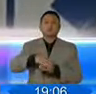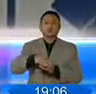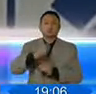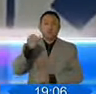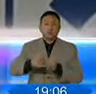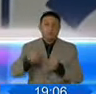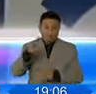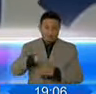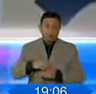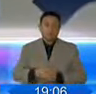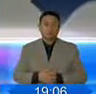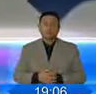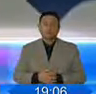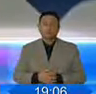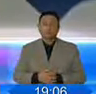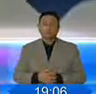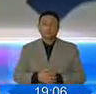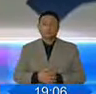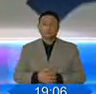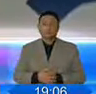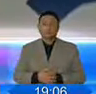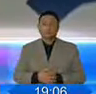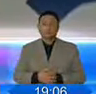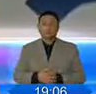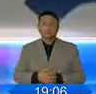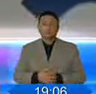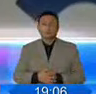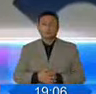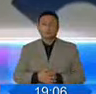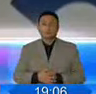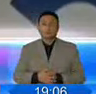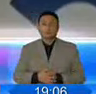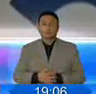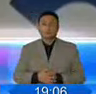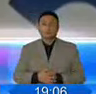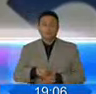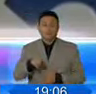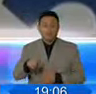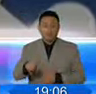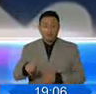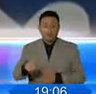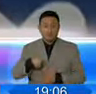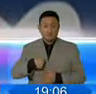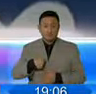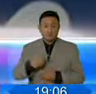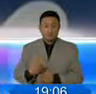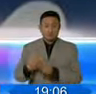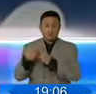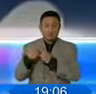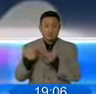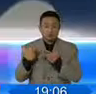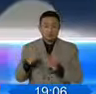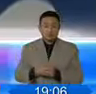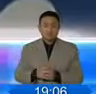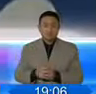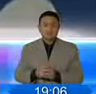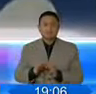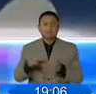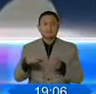elección. Eso nos pone en el centro de la